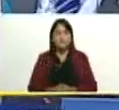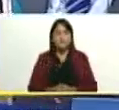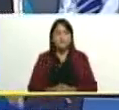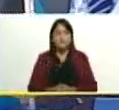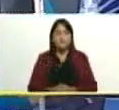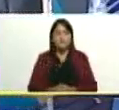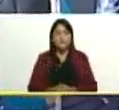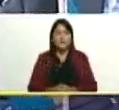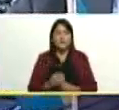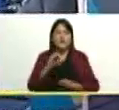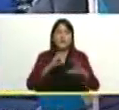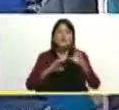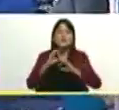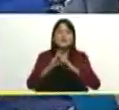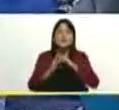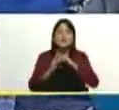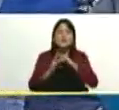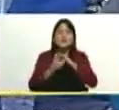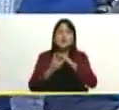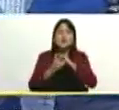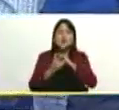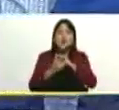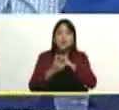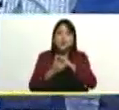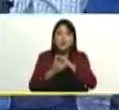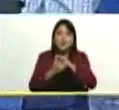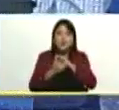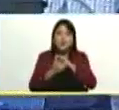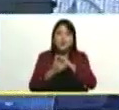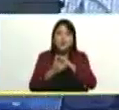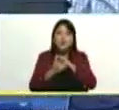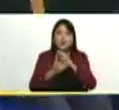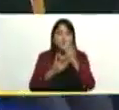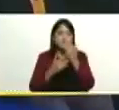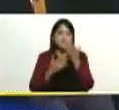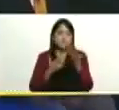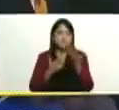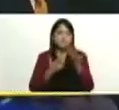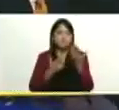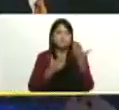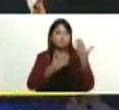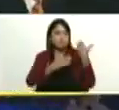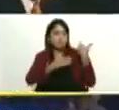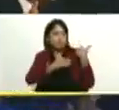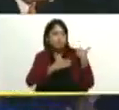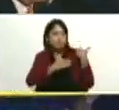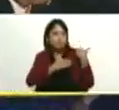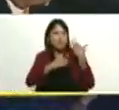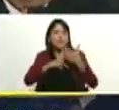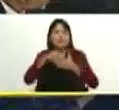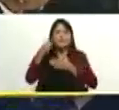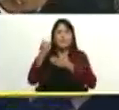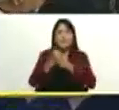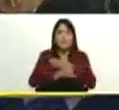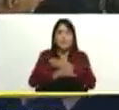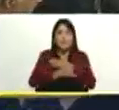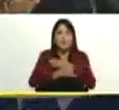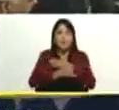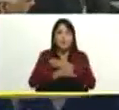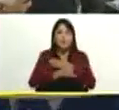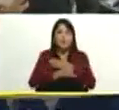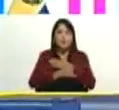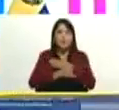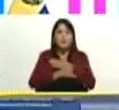La ciencia y tecnología tiene que estar al frente de los proyectos de construcción de